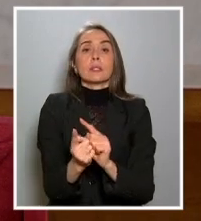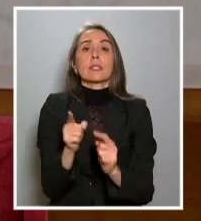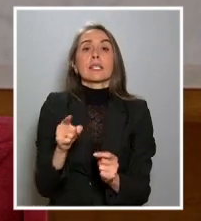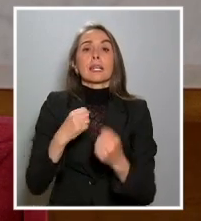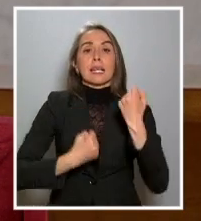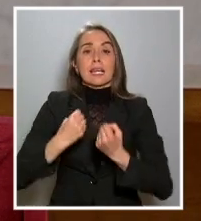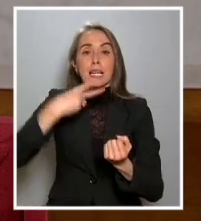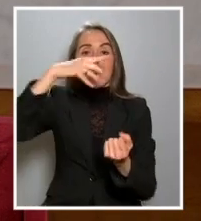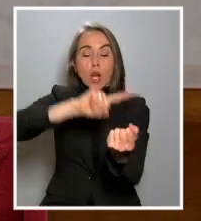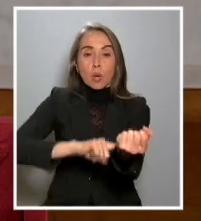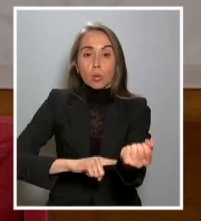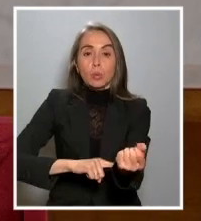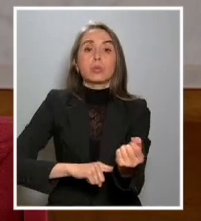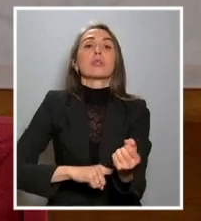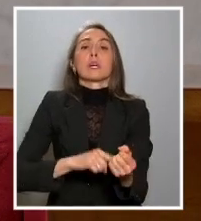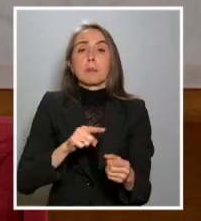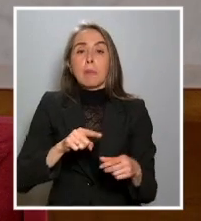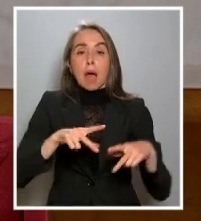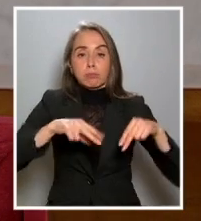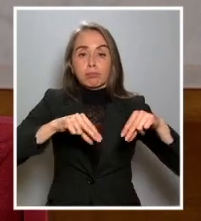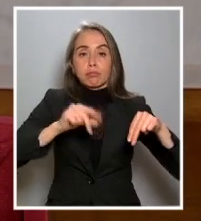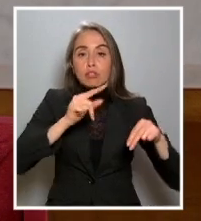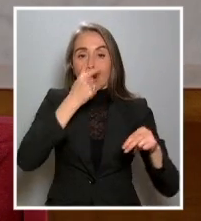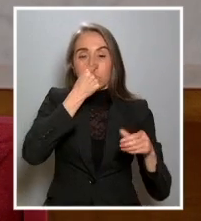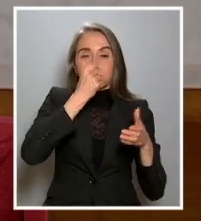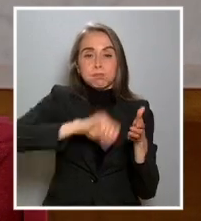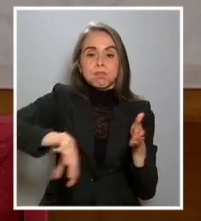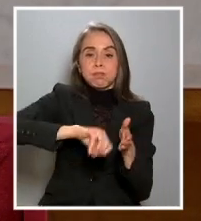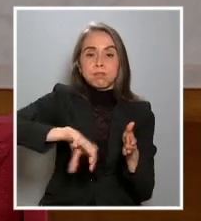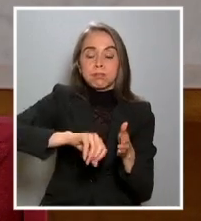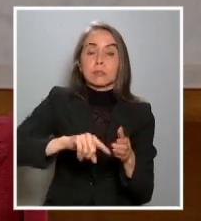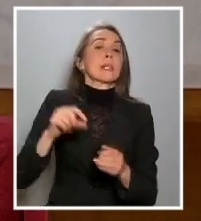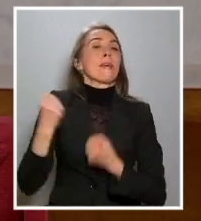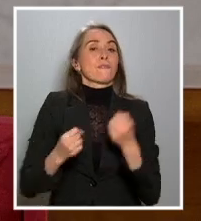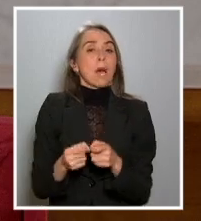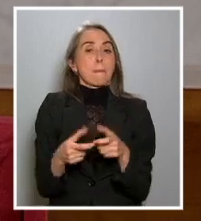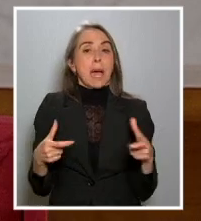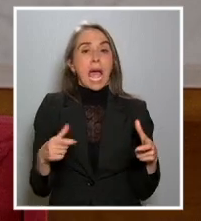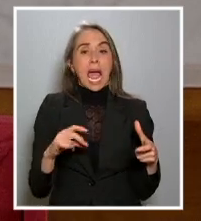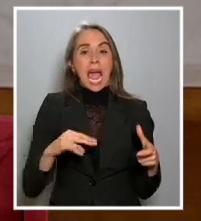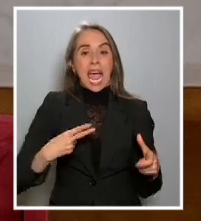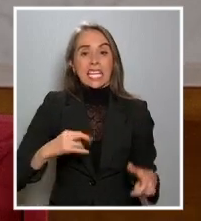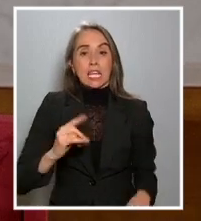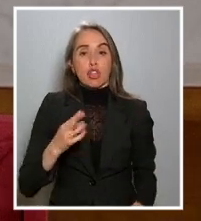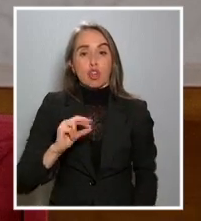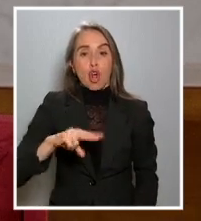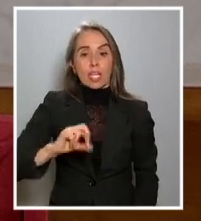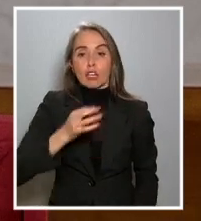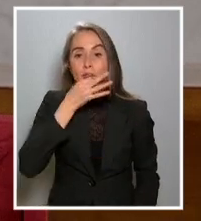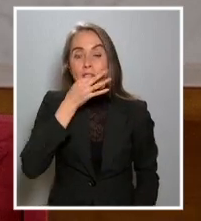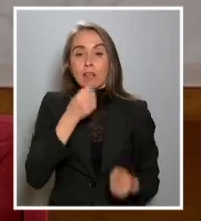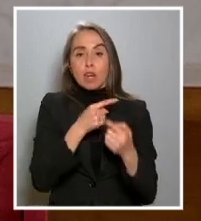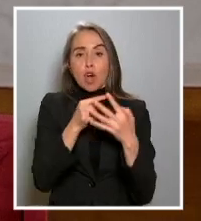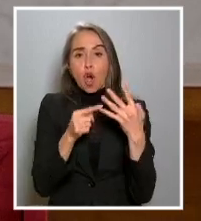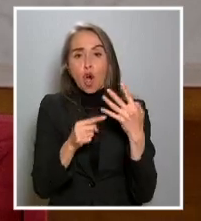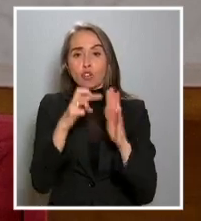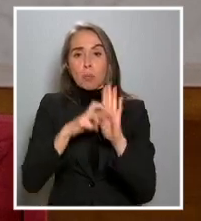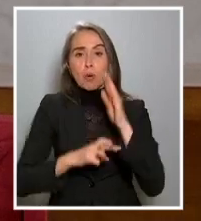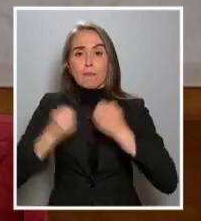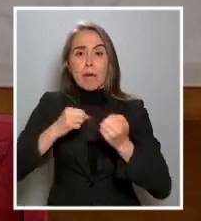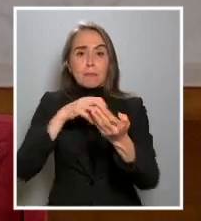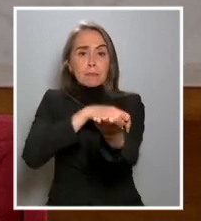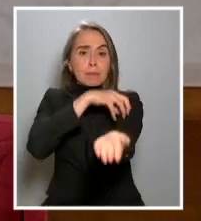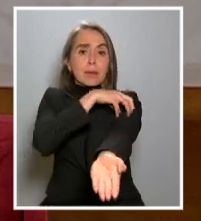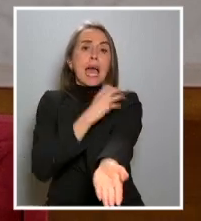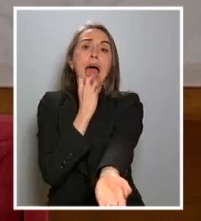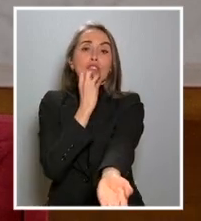para fabricar combustibles no contaminantes. Esta industria está desplegándose ya con múltiples proyectos, especialmente en Antofagasta y Magallanes,